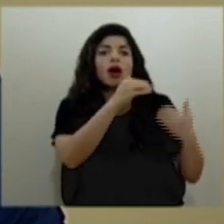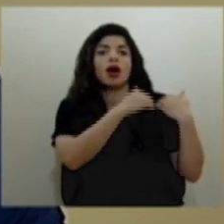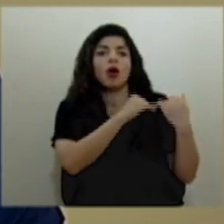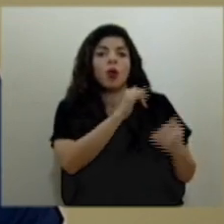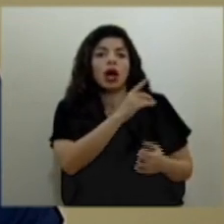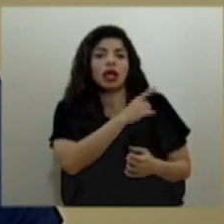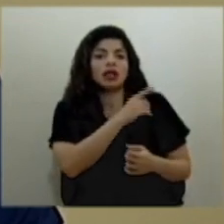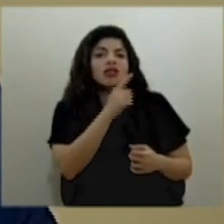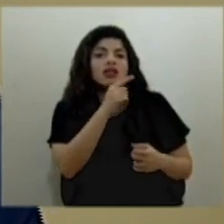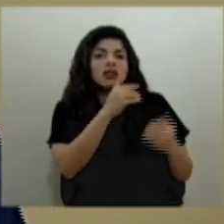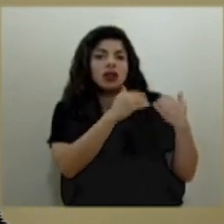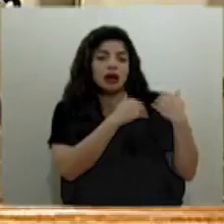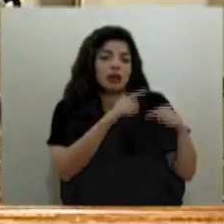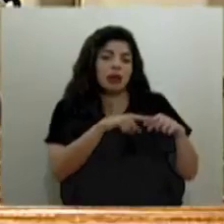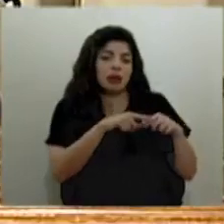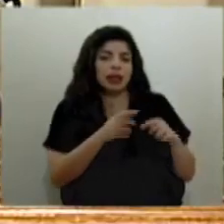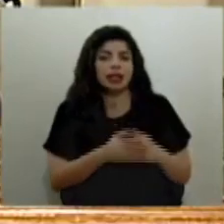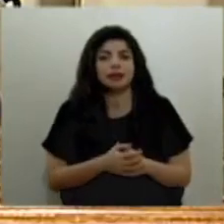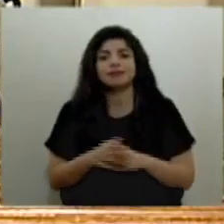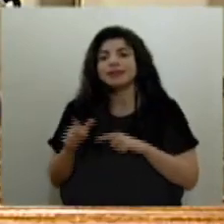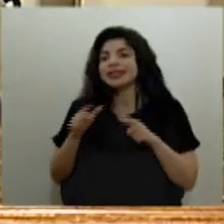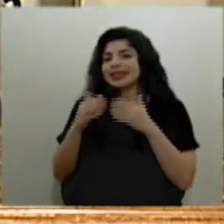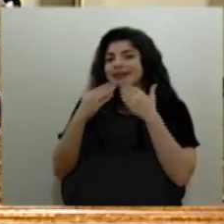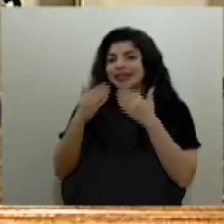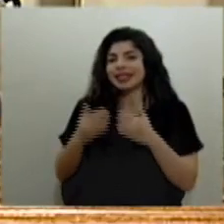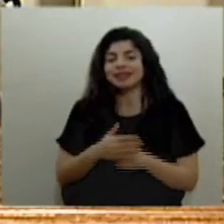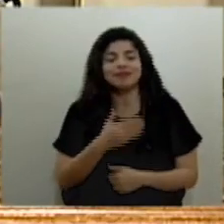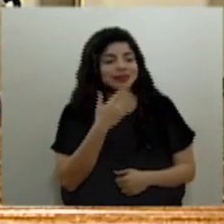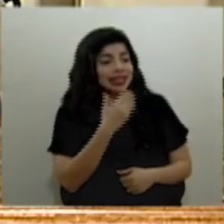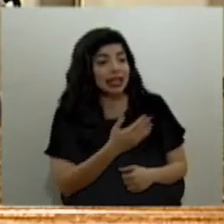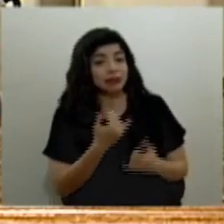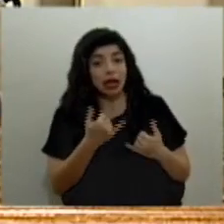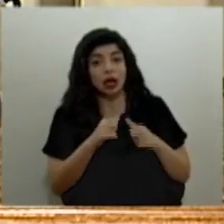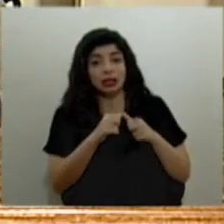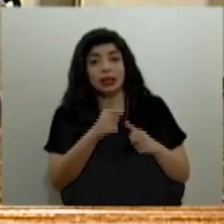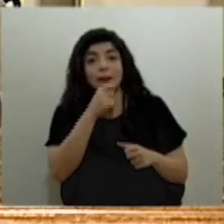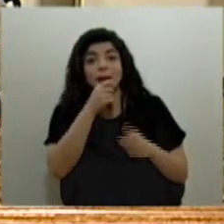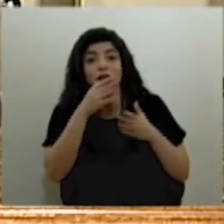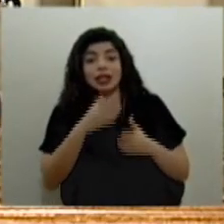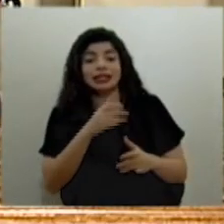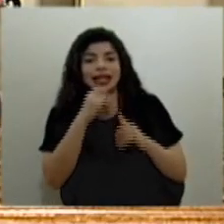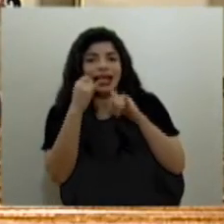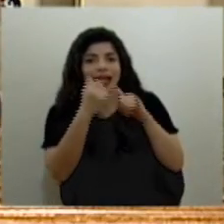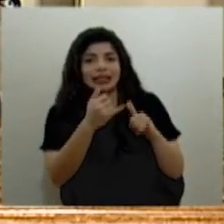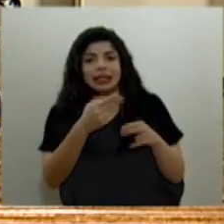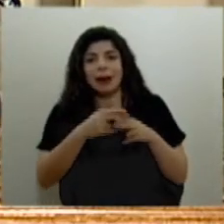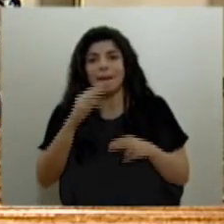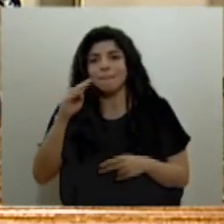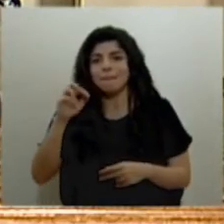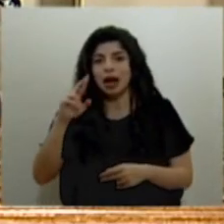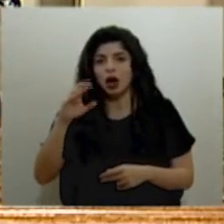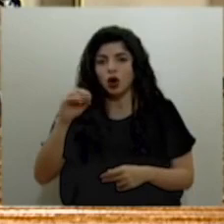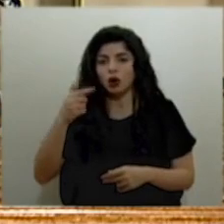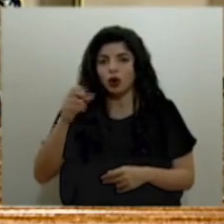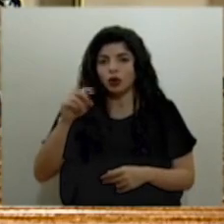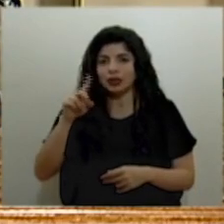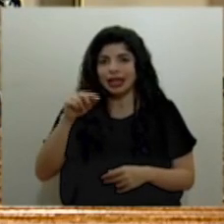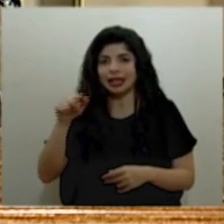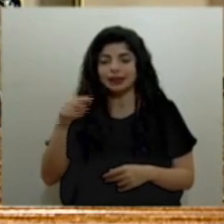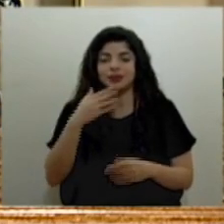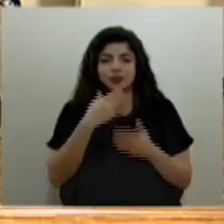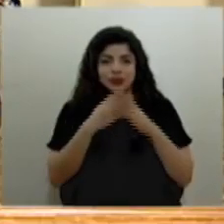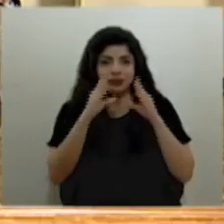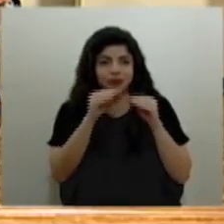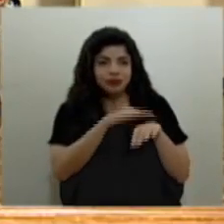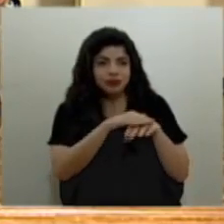estaría a cargo. Listo, gracias. Gracias. Continuamos con el colega de Diario Extra, Marco González. Muy buenas tardes, Marcos. Por